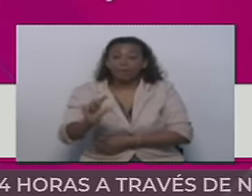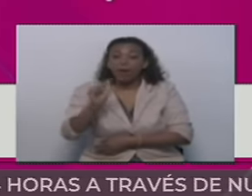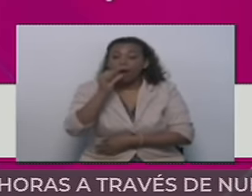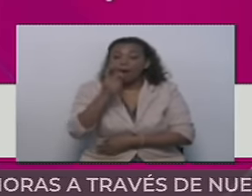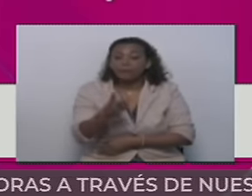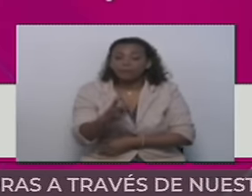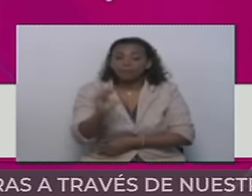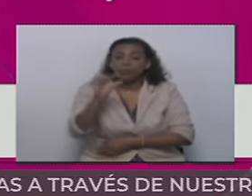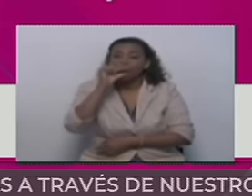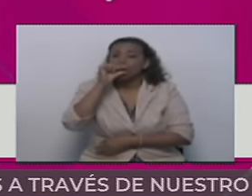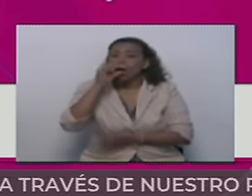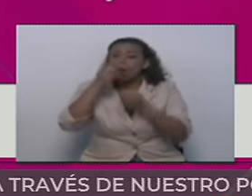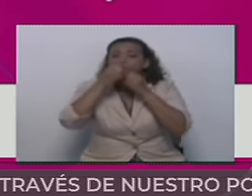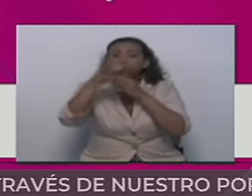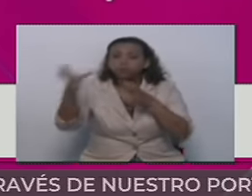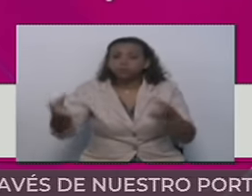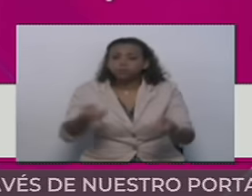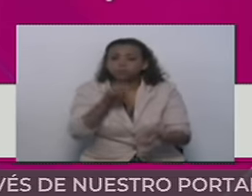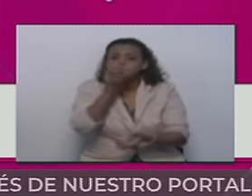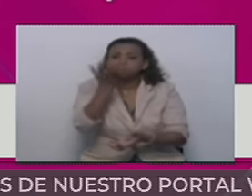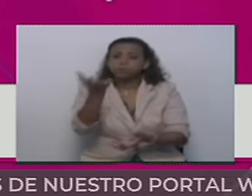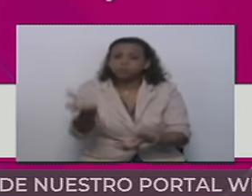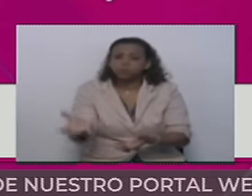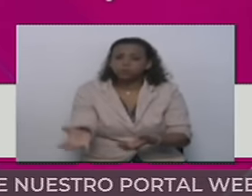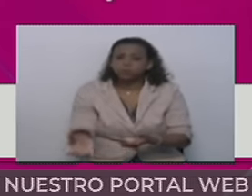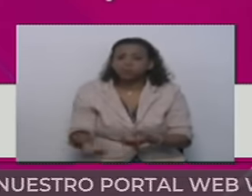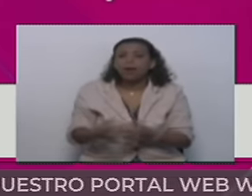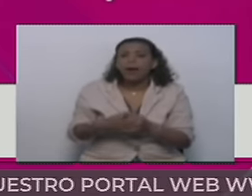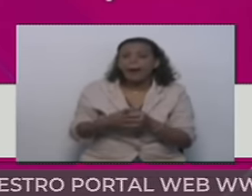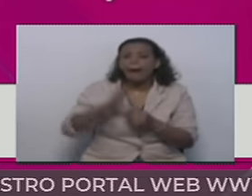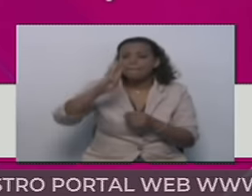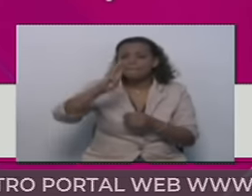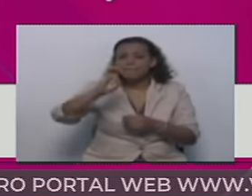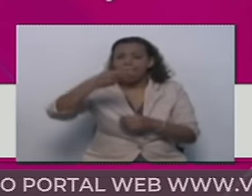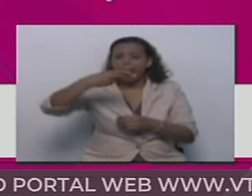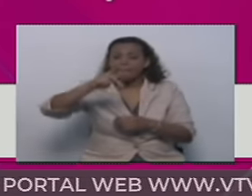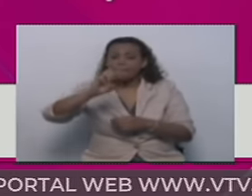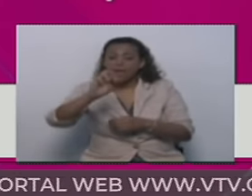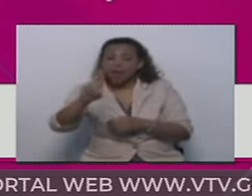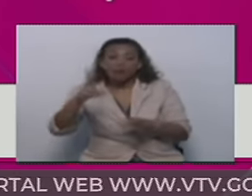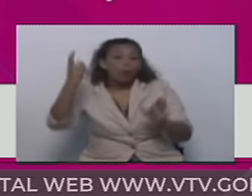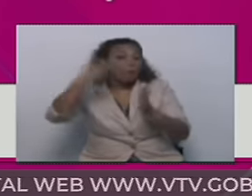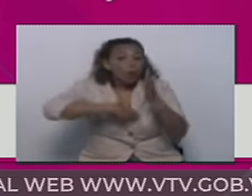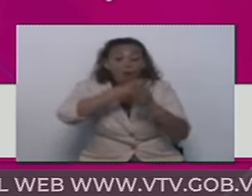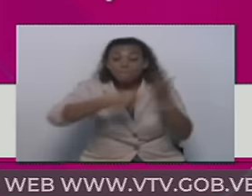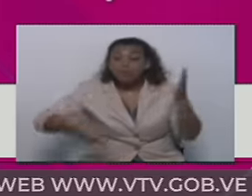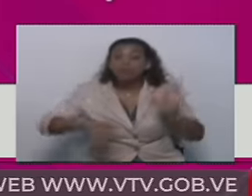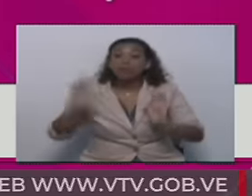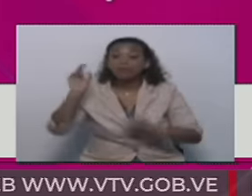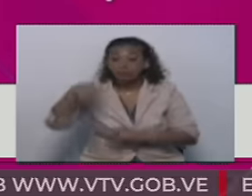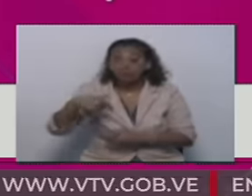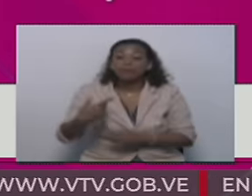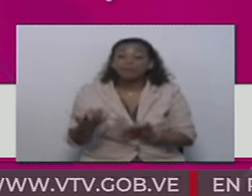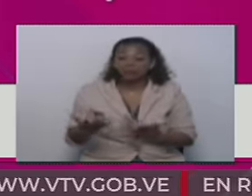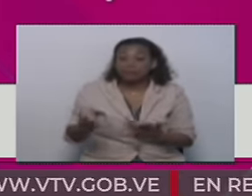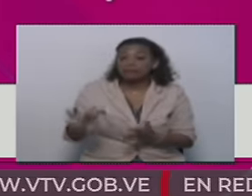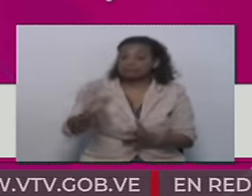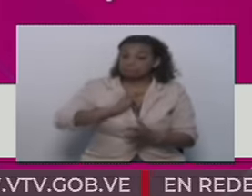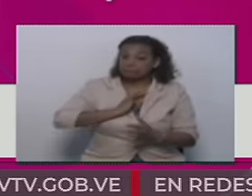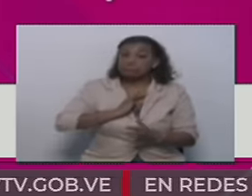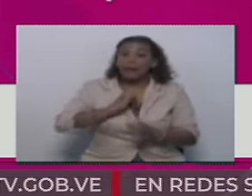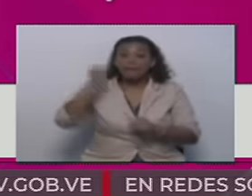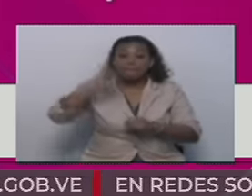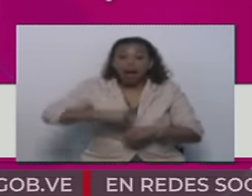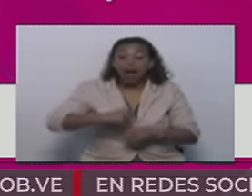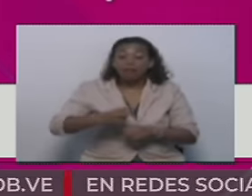viper. El viper. Viper. Vaper. Vaper. Que lo prohibimos. No, también pega. Pega. Pega más